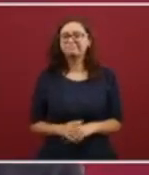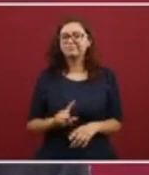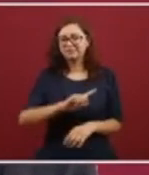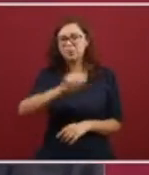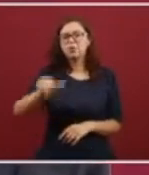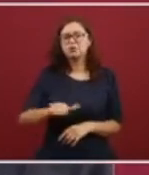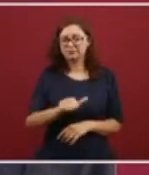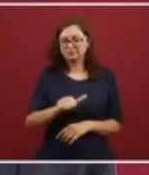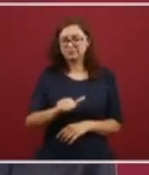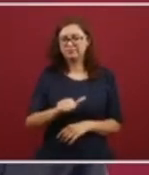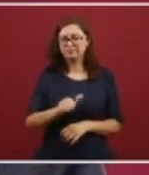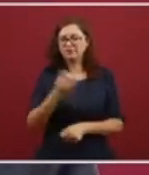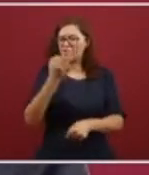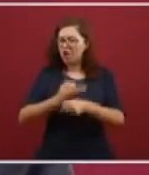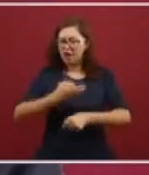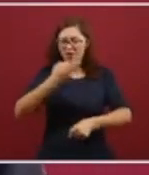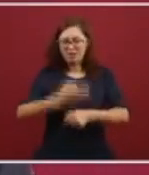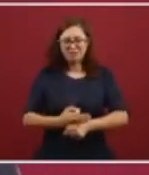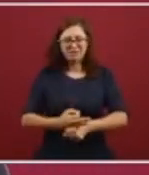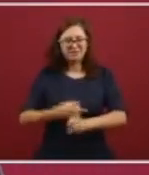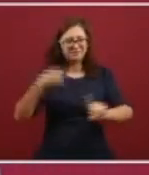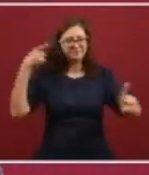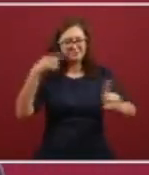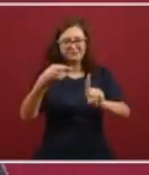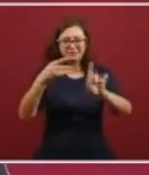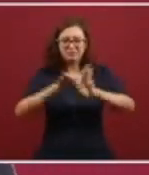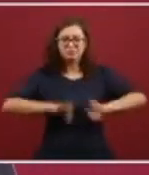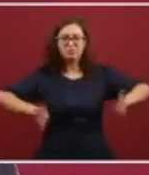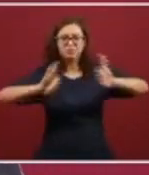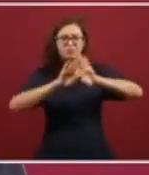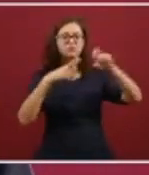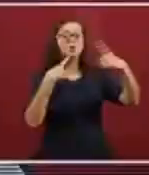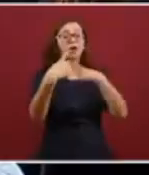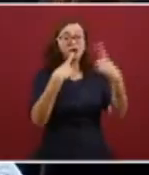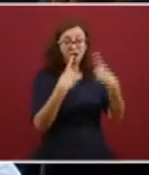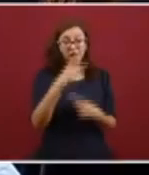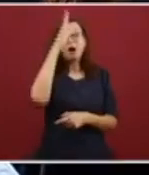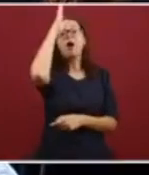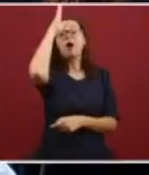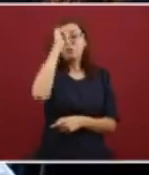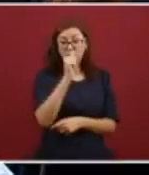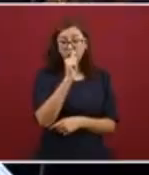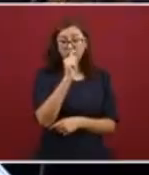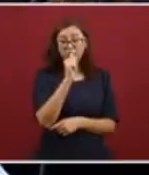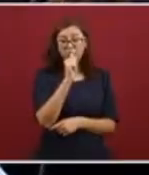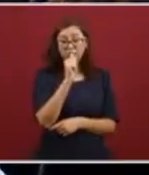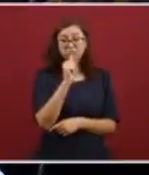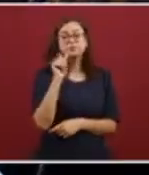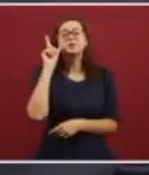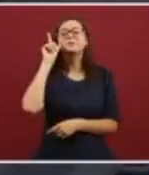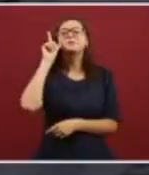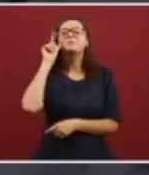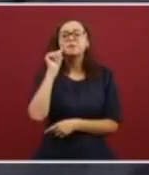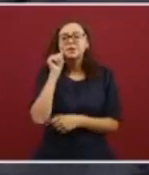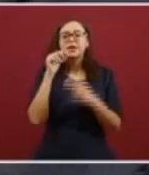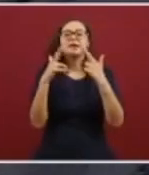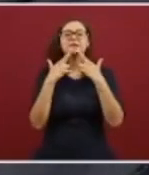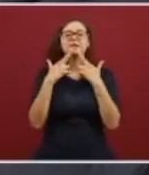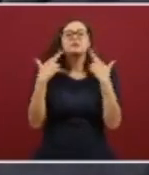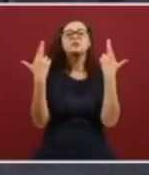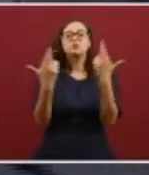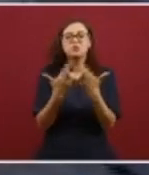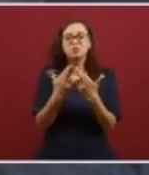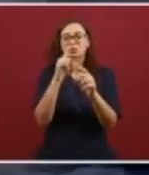secundario. Ahora lo más importante es llegar a un acuerdo. Entonces mañana hay una reunión con